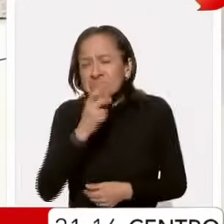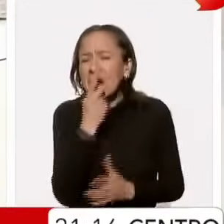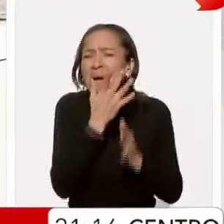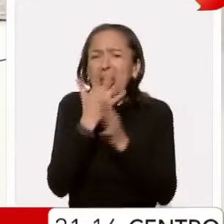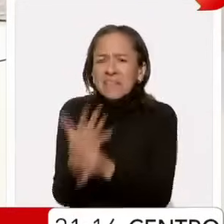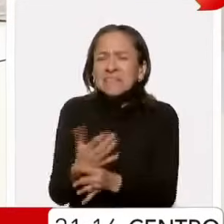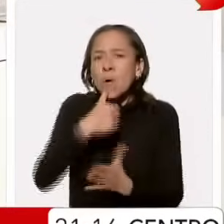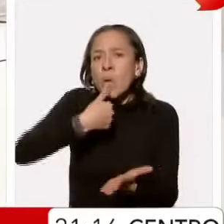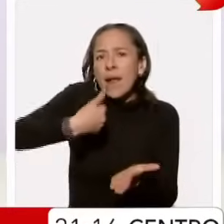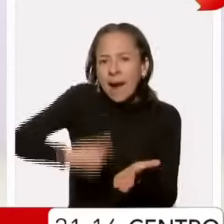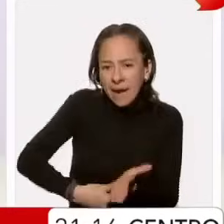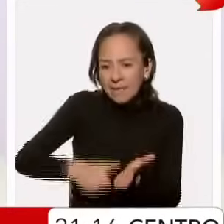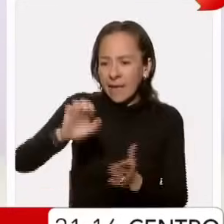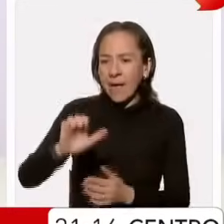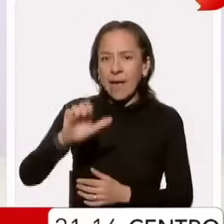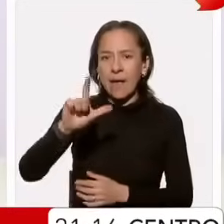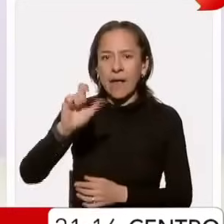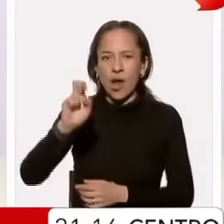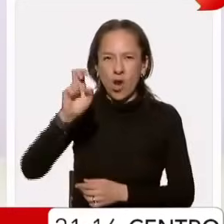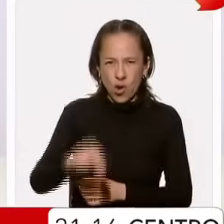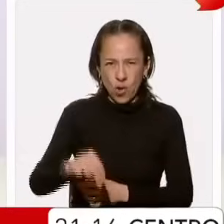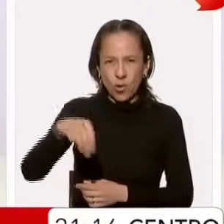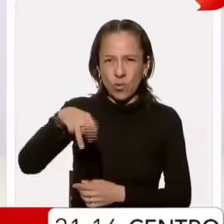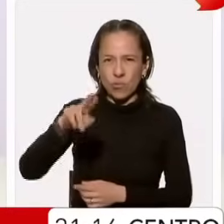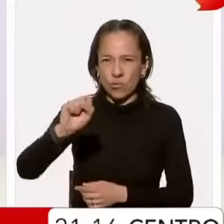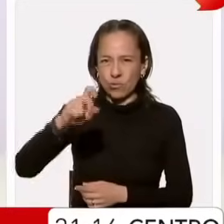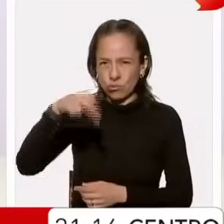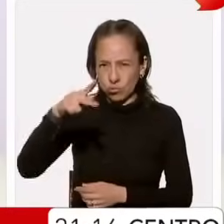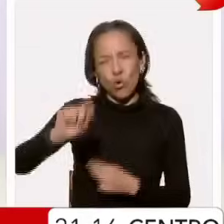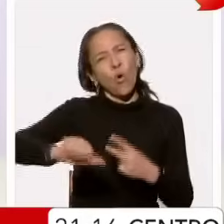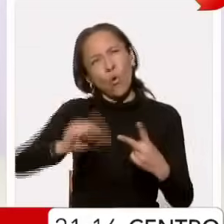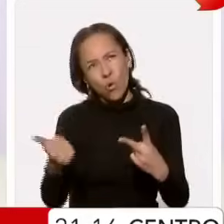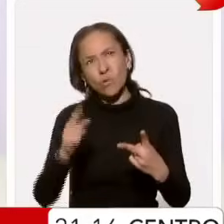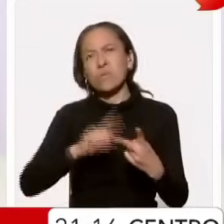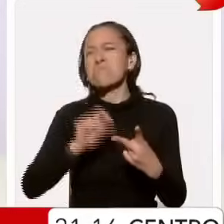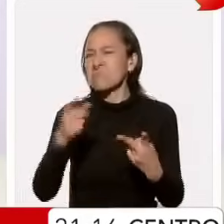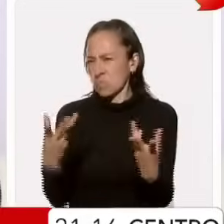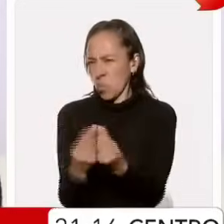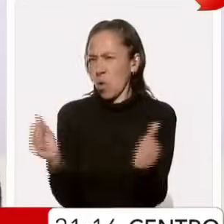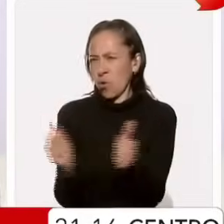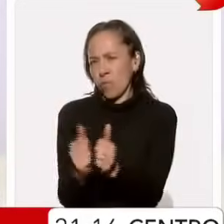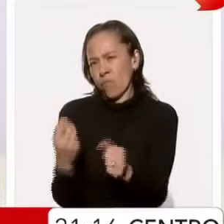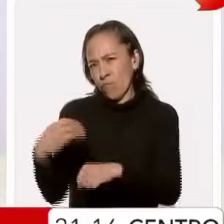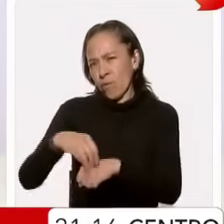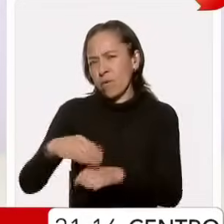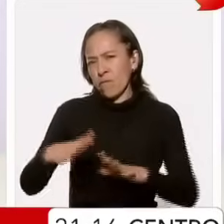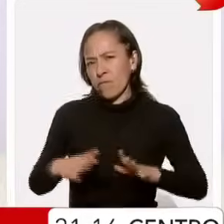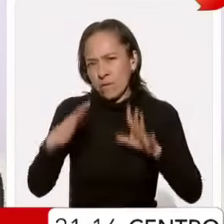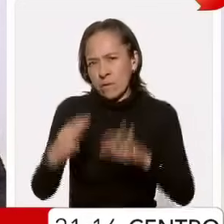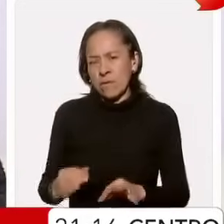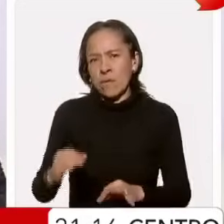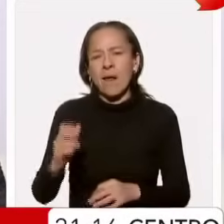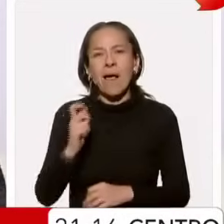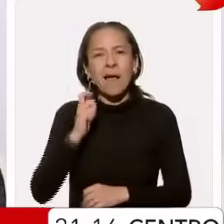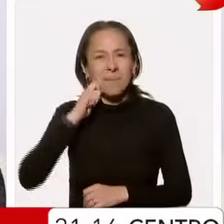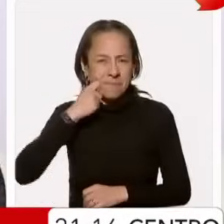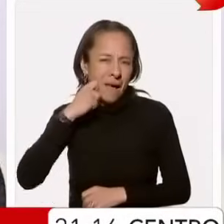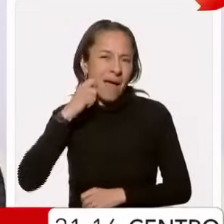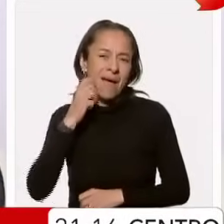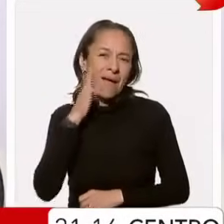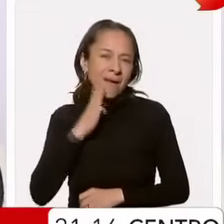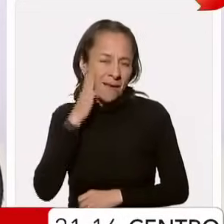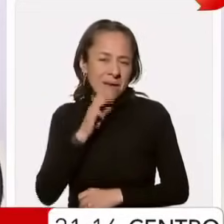y otro hombre, que no recuerdo su nombre, que es cofundador de Apple, donde plantean con un número de gente que han trabajado el tema